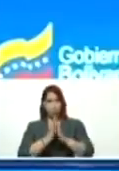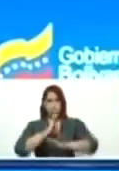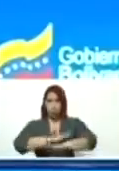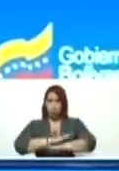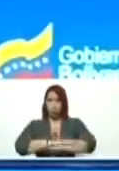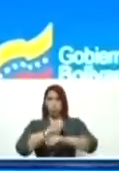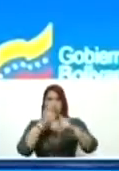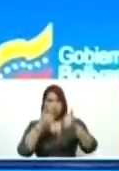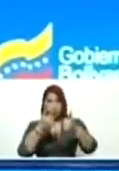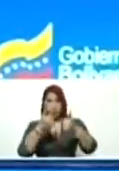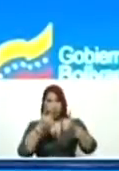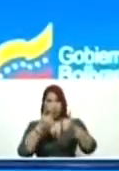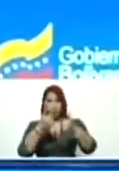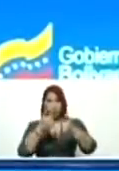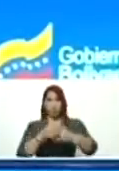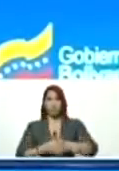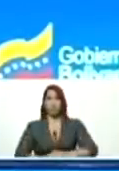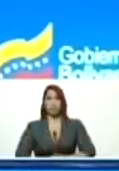ahora